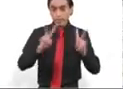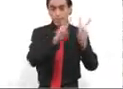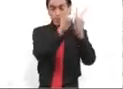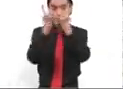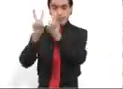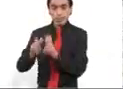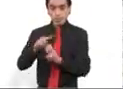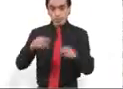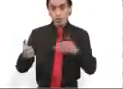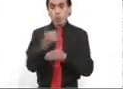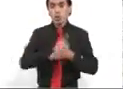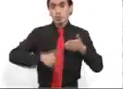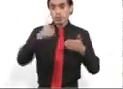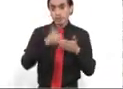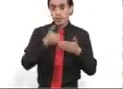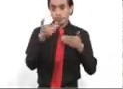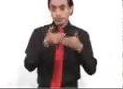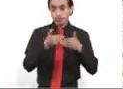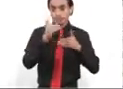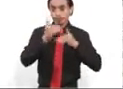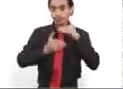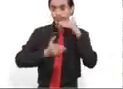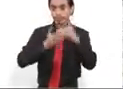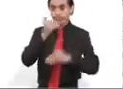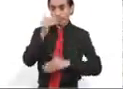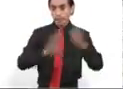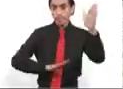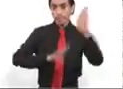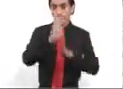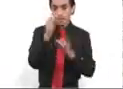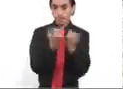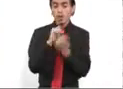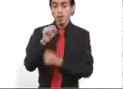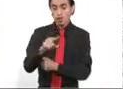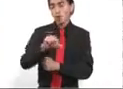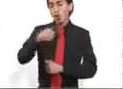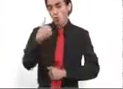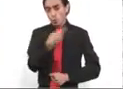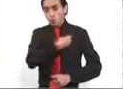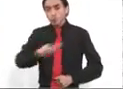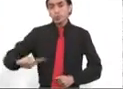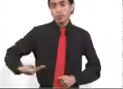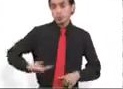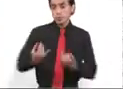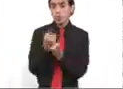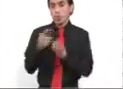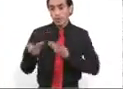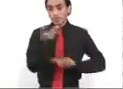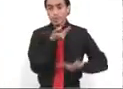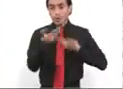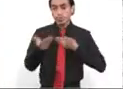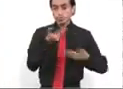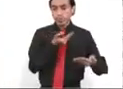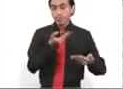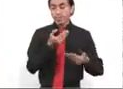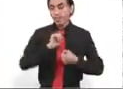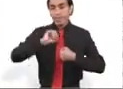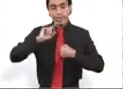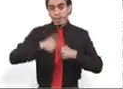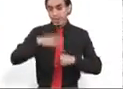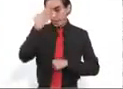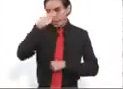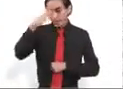donde la ciudad más ha avanzado y en donde algunos otros municipios también tienen algo que aportar. Va a ser un gran intercambio